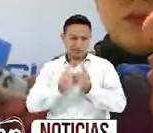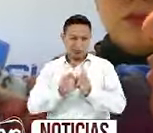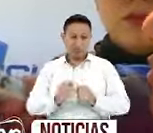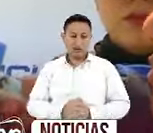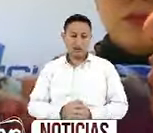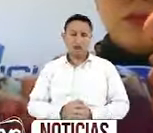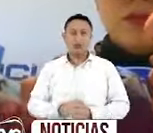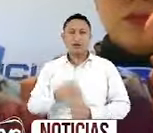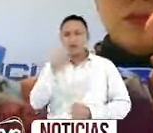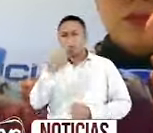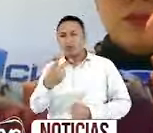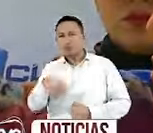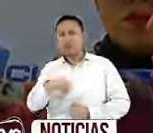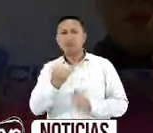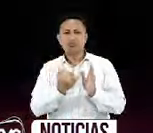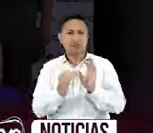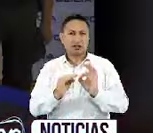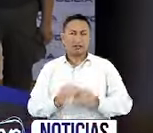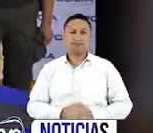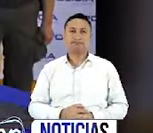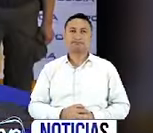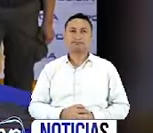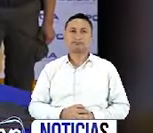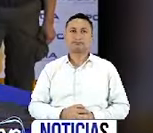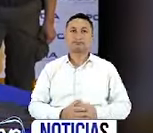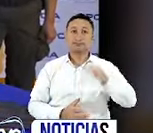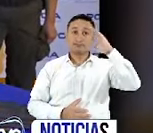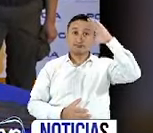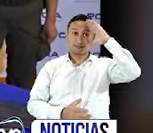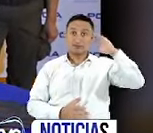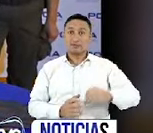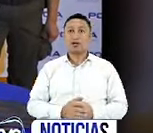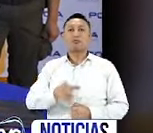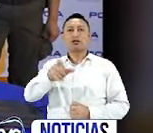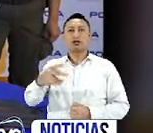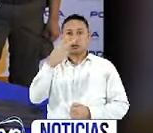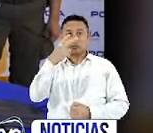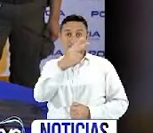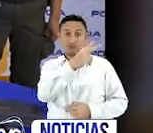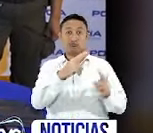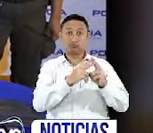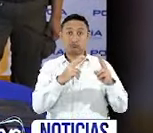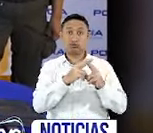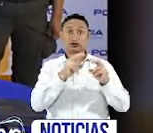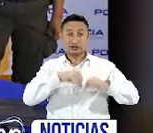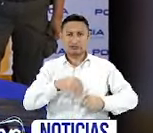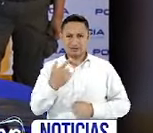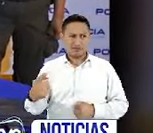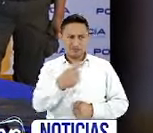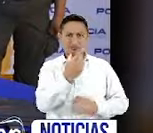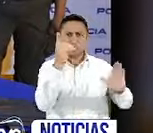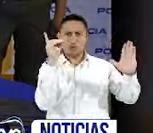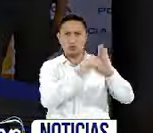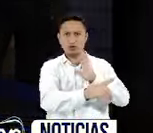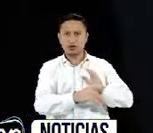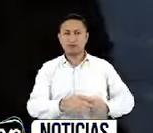que no puedan ser identificados con facilidad. La policía exhortó a las víctimas a reconocerlos y colocar las denuncias